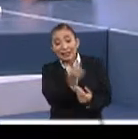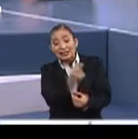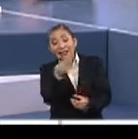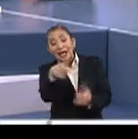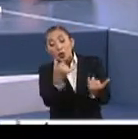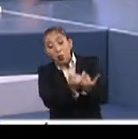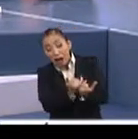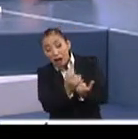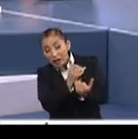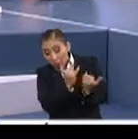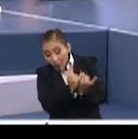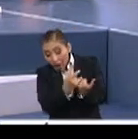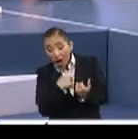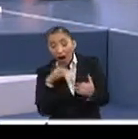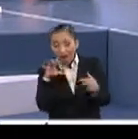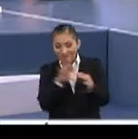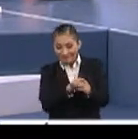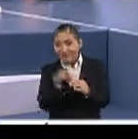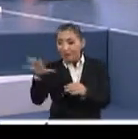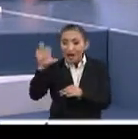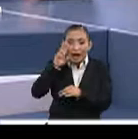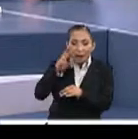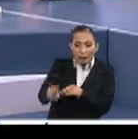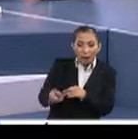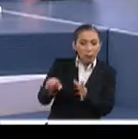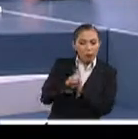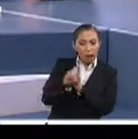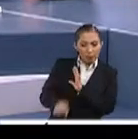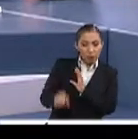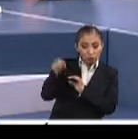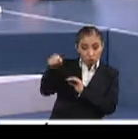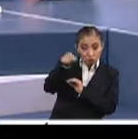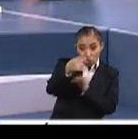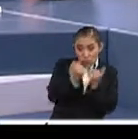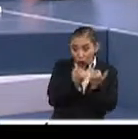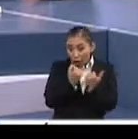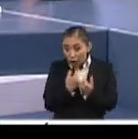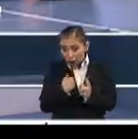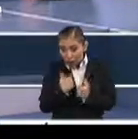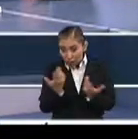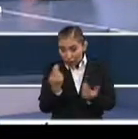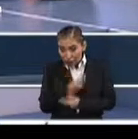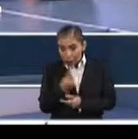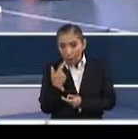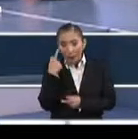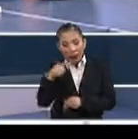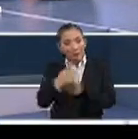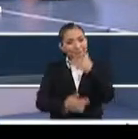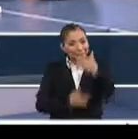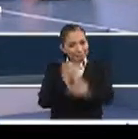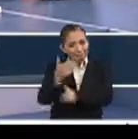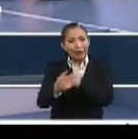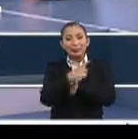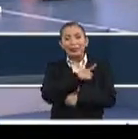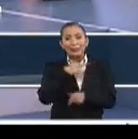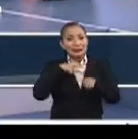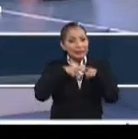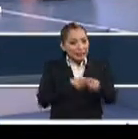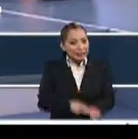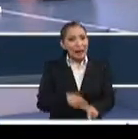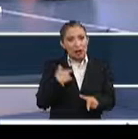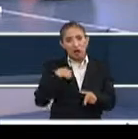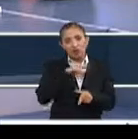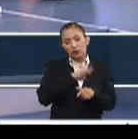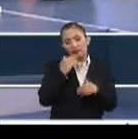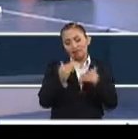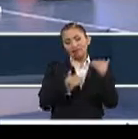necesidades comunes, y tenemos que identificar áreas comunes como tal, con la idea de que esto tenga continuidad. Debe tener continuidad. De hecho,